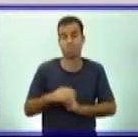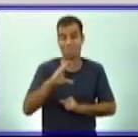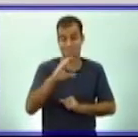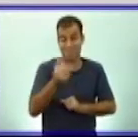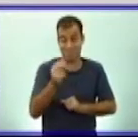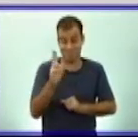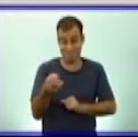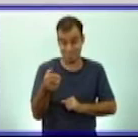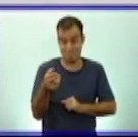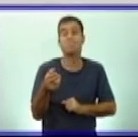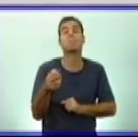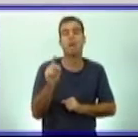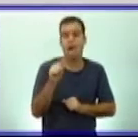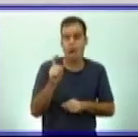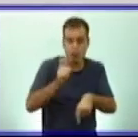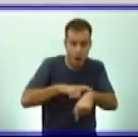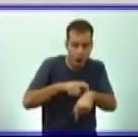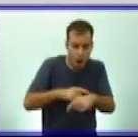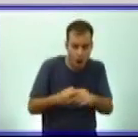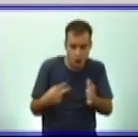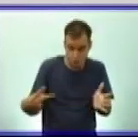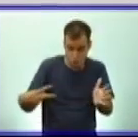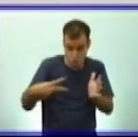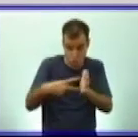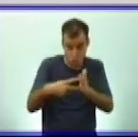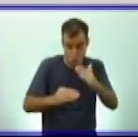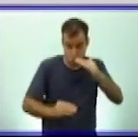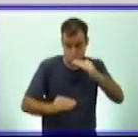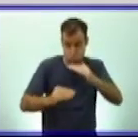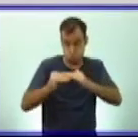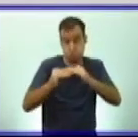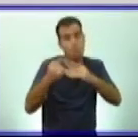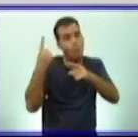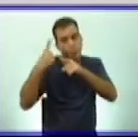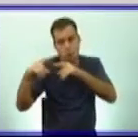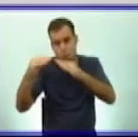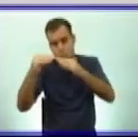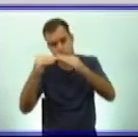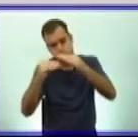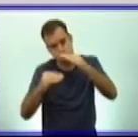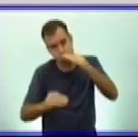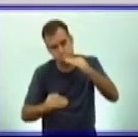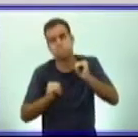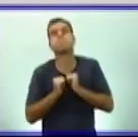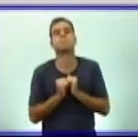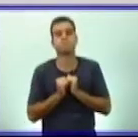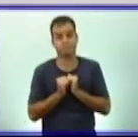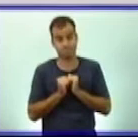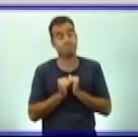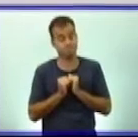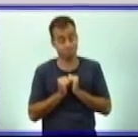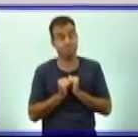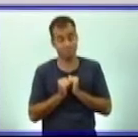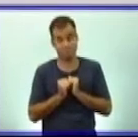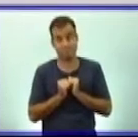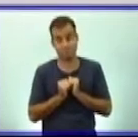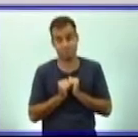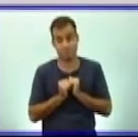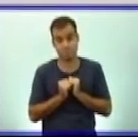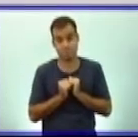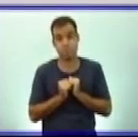carga y luego momentos de descarga. Y dentro de los elementos que usted tiene que hacer suyo